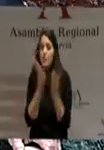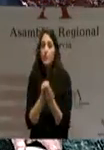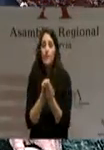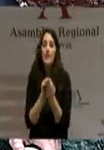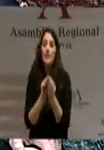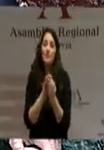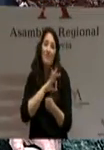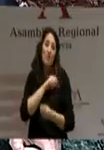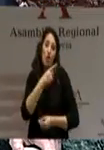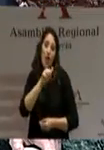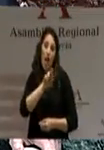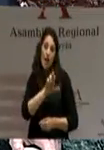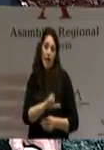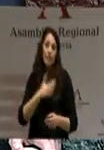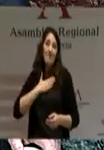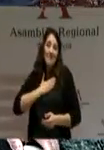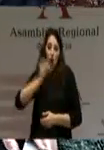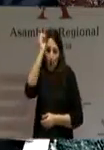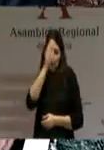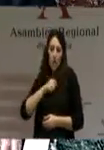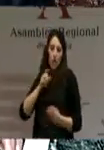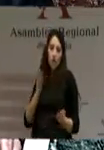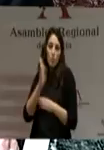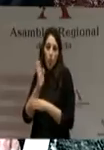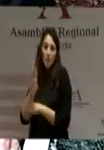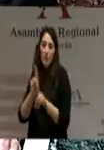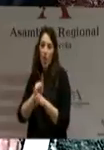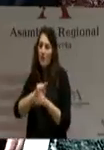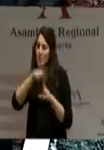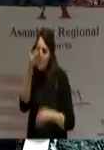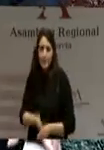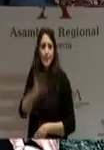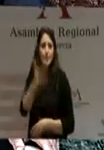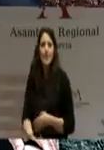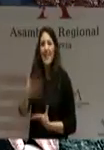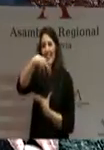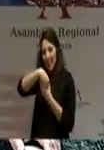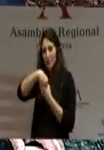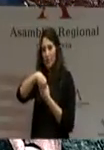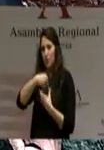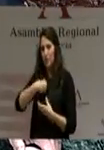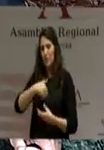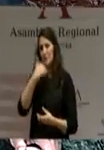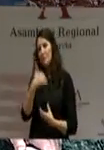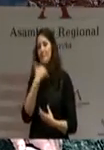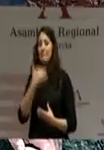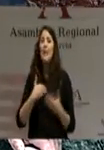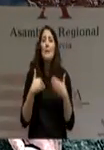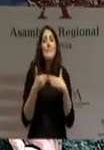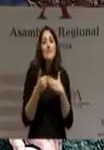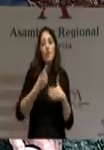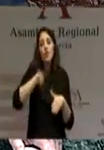que a mi juicio serían propuestas fundamentales que usted debería considerar, por lo menos para poder sacarnos o por lo